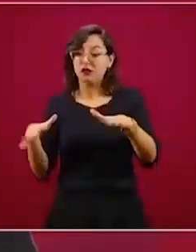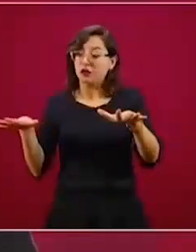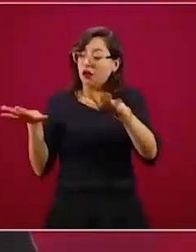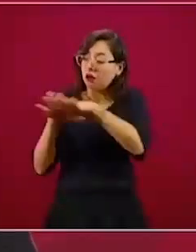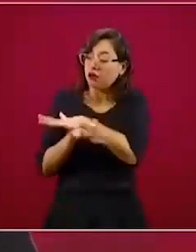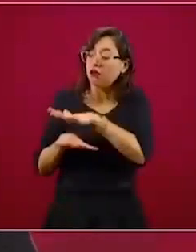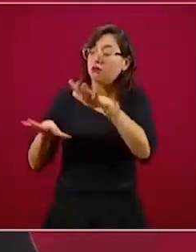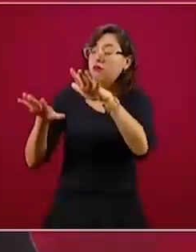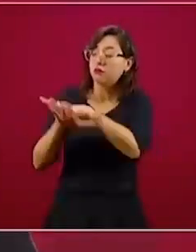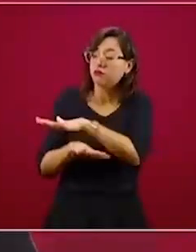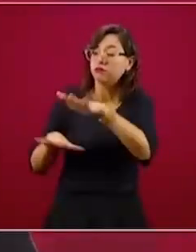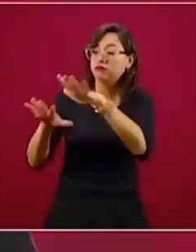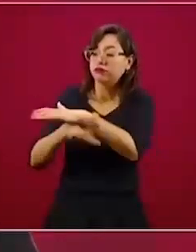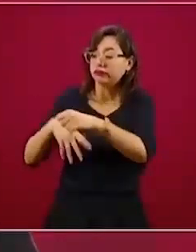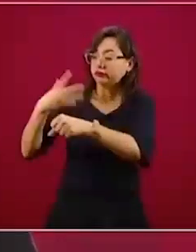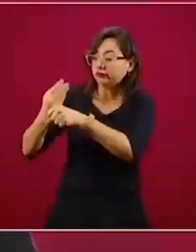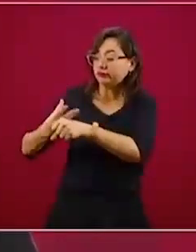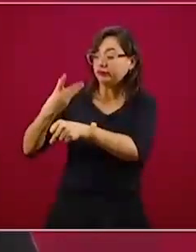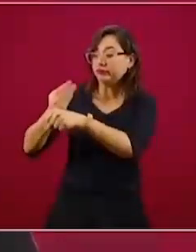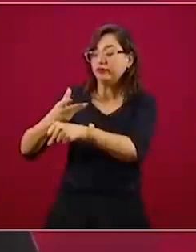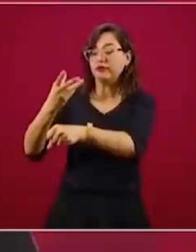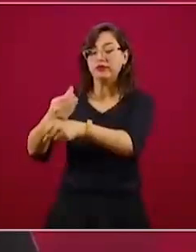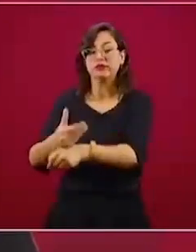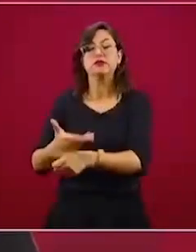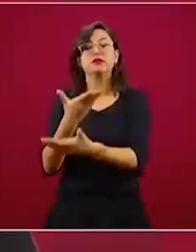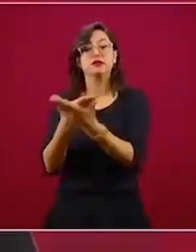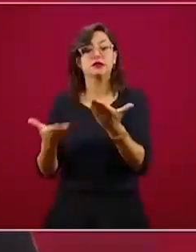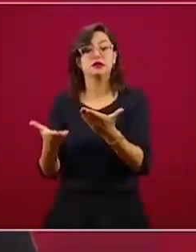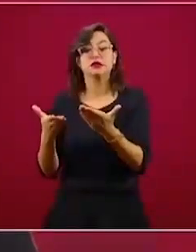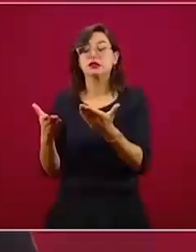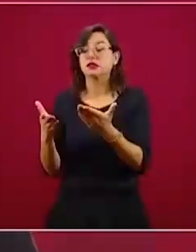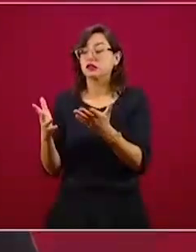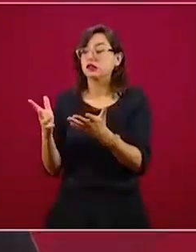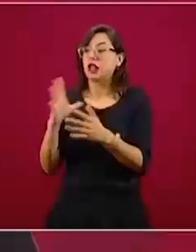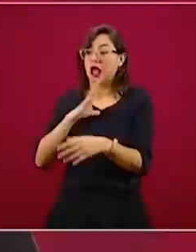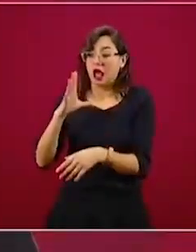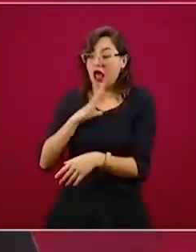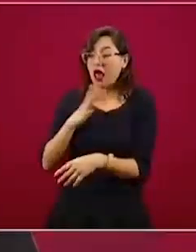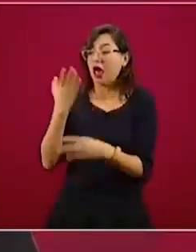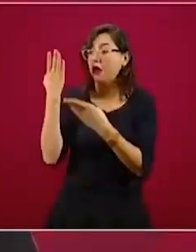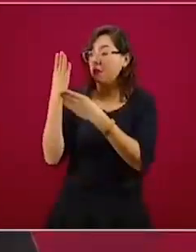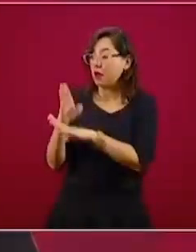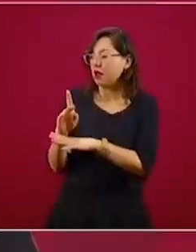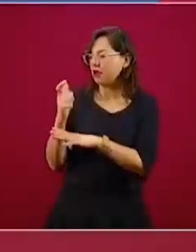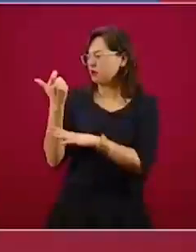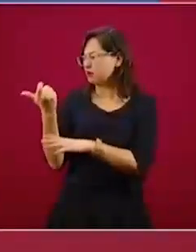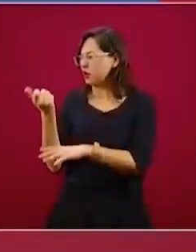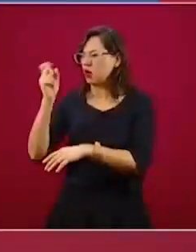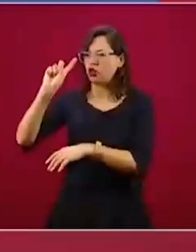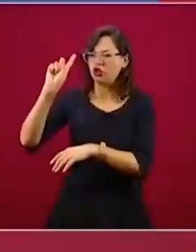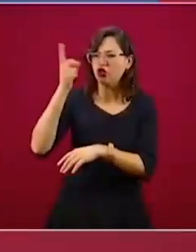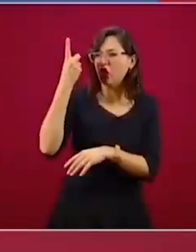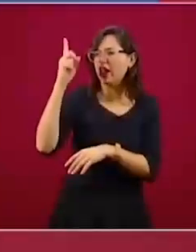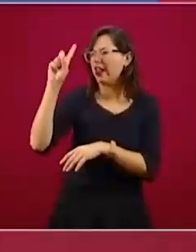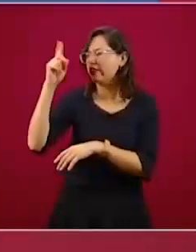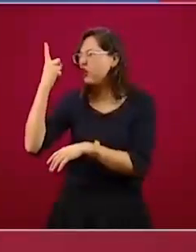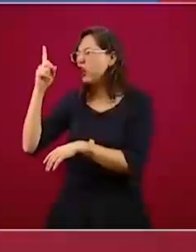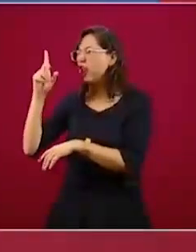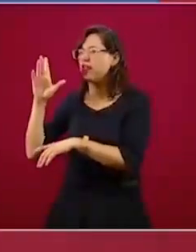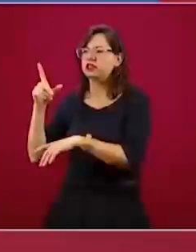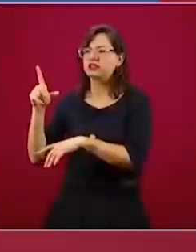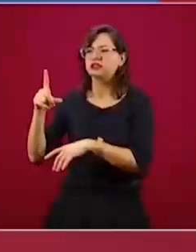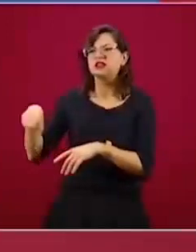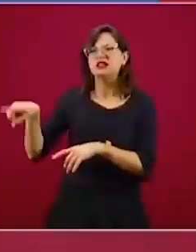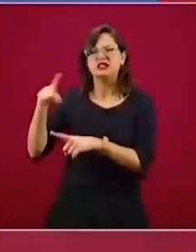dólares, pero con conversión a moneda nacional, que son cuentas que vienen de delitos contra la salud,